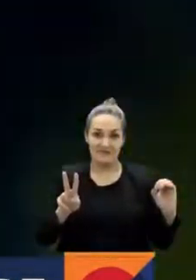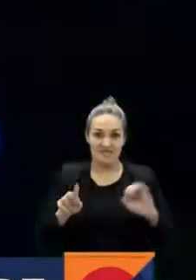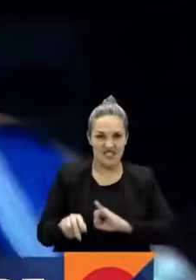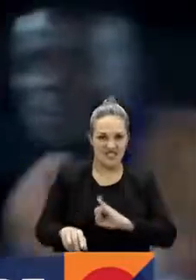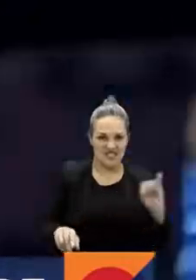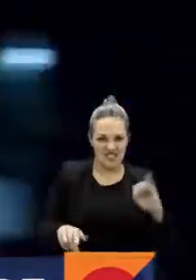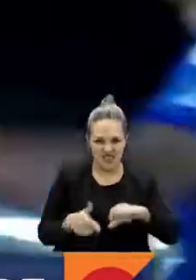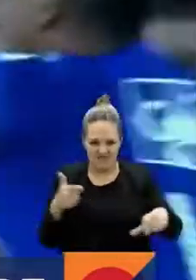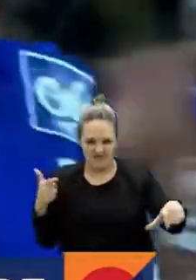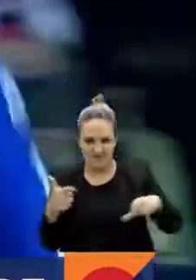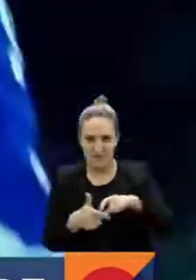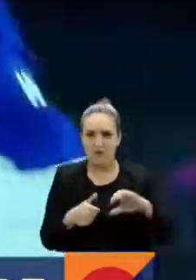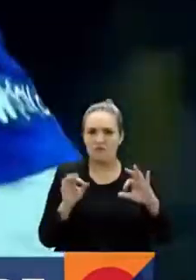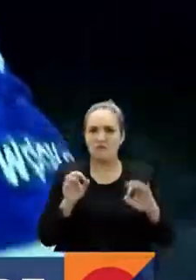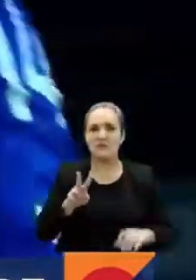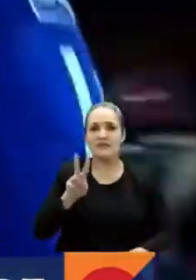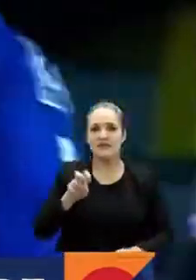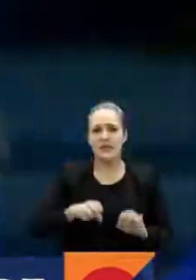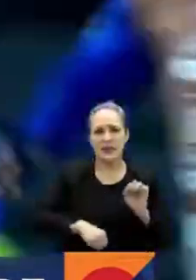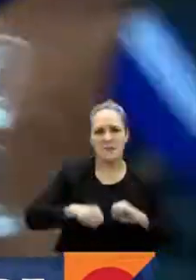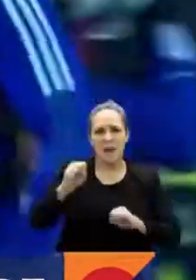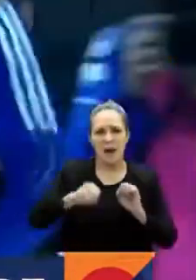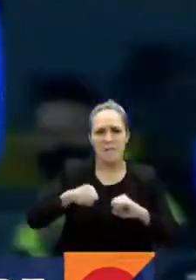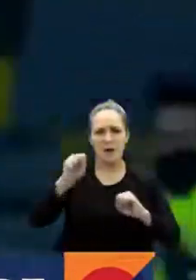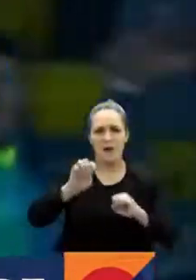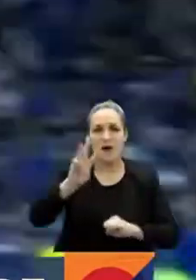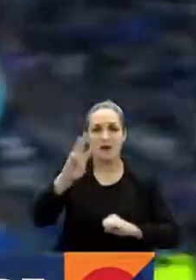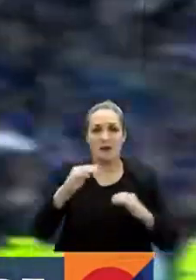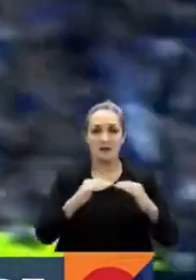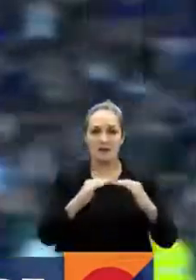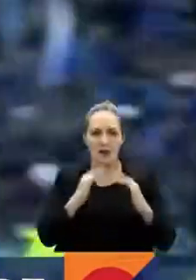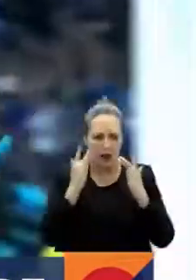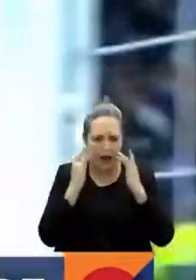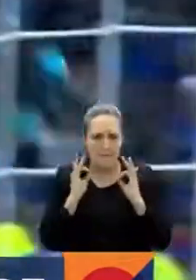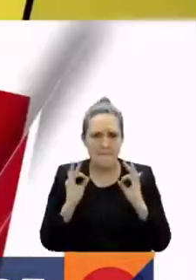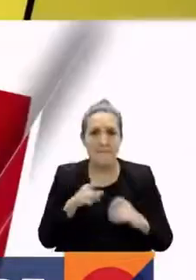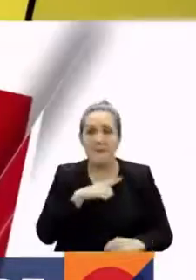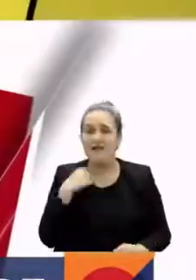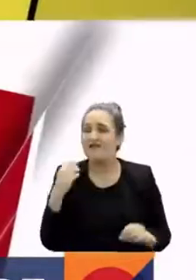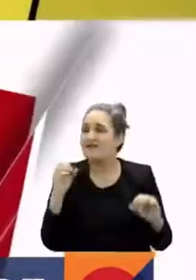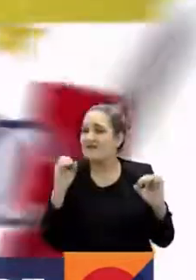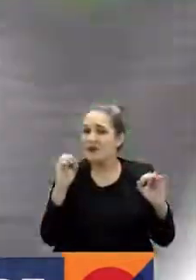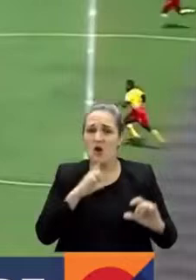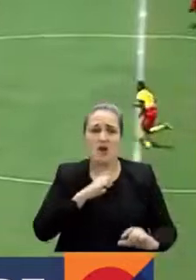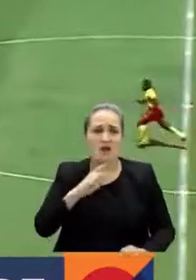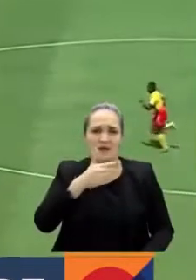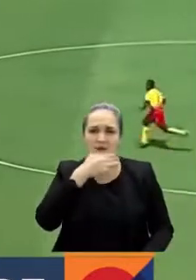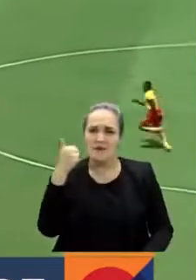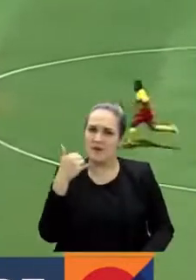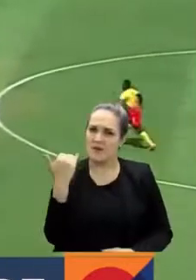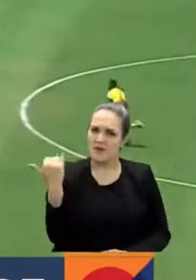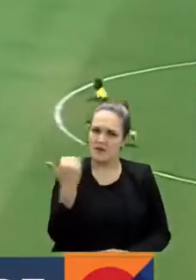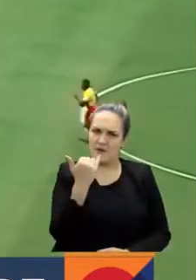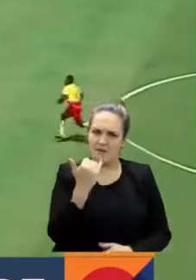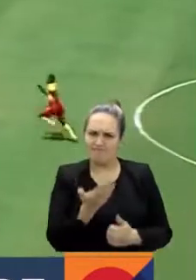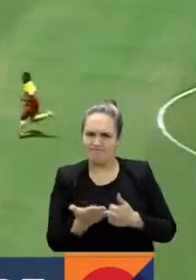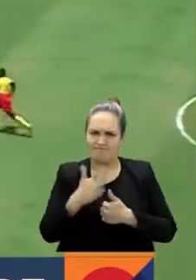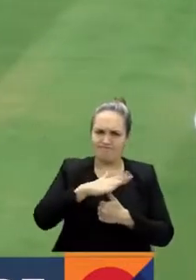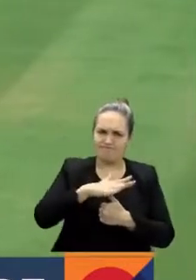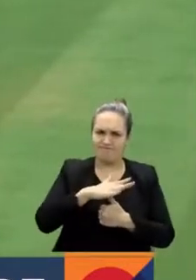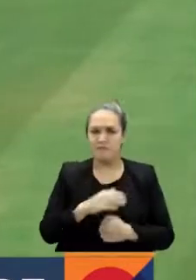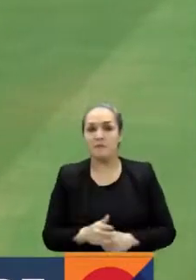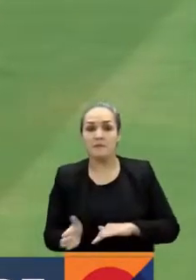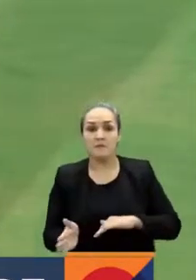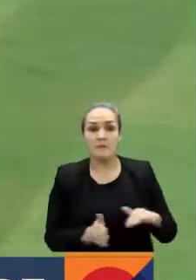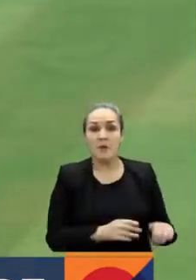de los números perfectos, 7 victorias, 3 empates y aún invicto, el más líder que nunca, Millonarios, el que quería ser líder o